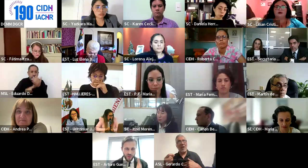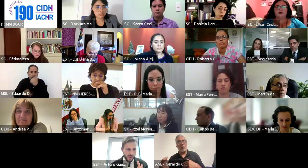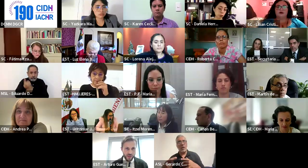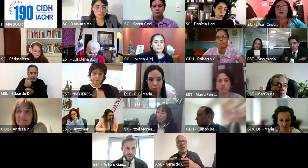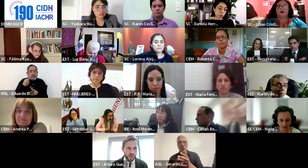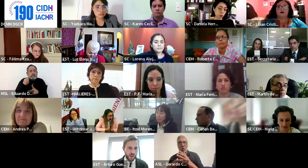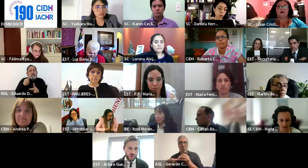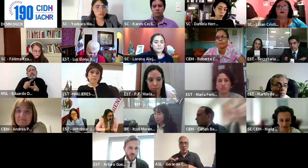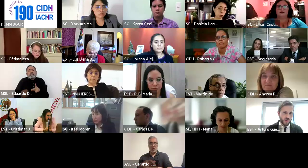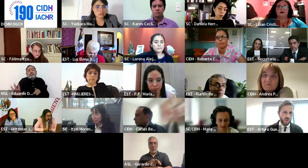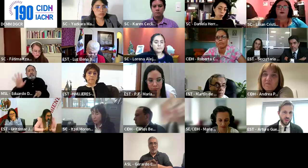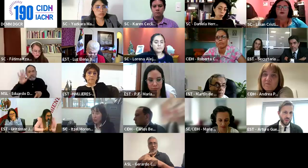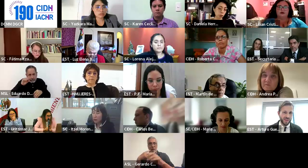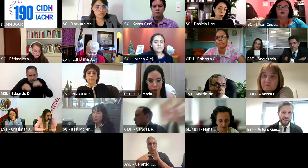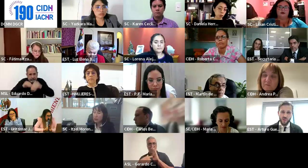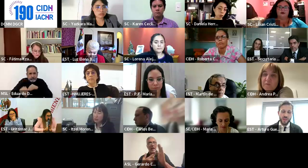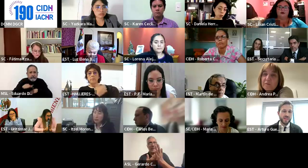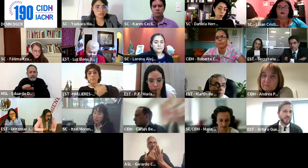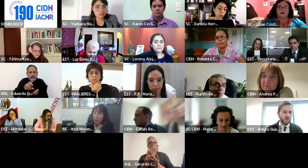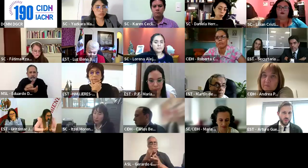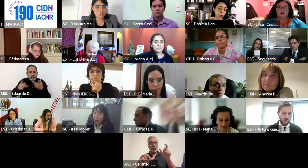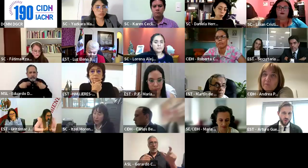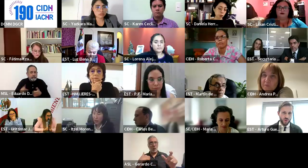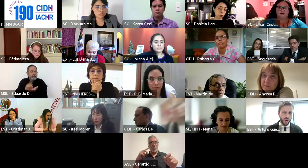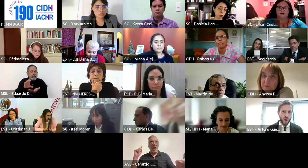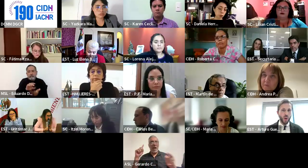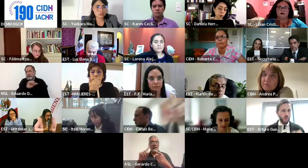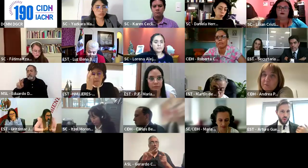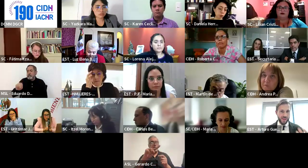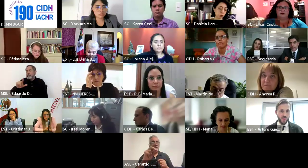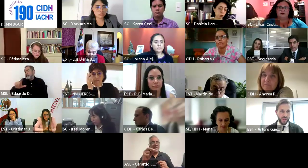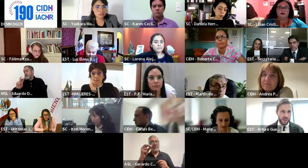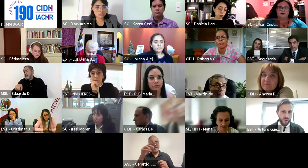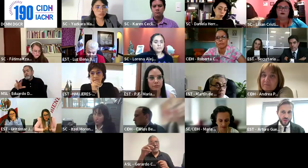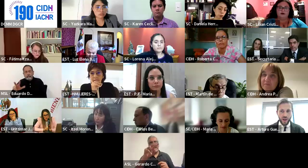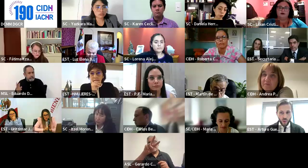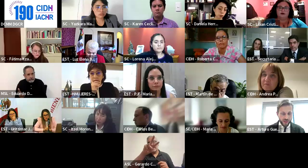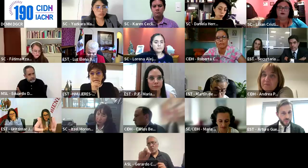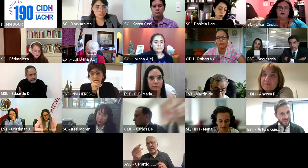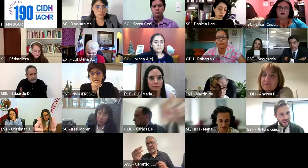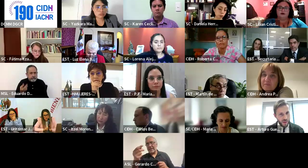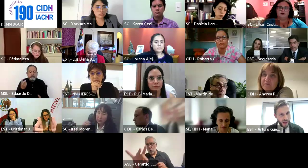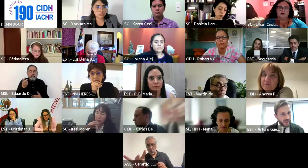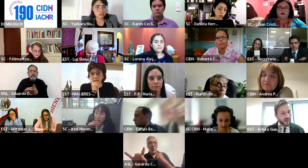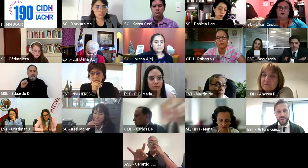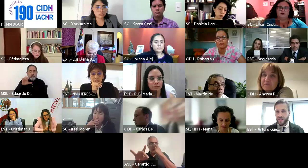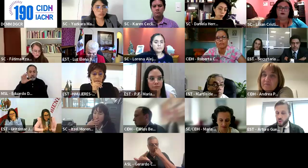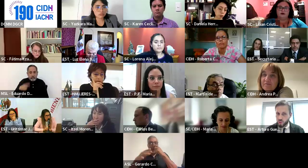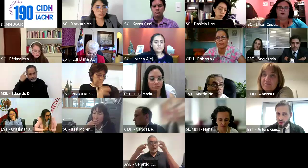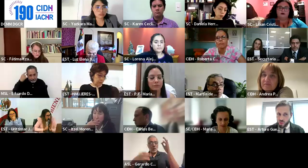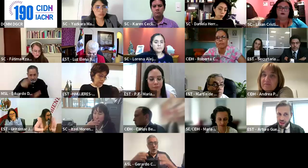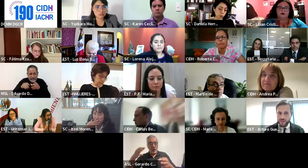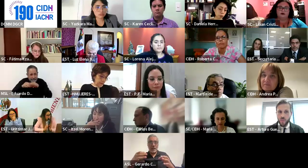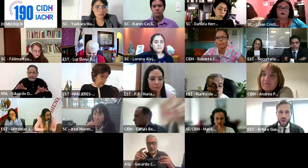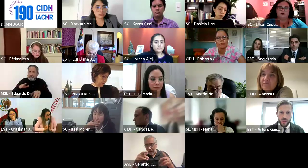empezar a reflejarse específicamente en el tema de derechos de personas con discapacidad hasta 2017-2018. Por lo que hace a los criterios de la Corte que empezaron a permear, tardaron